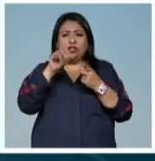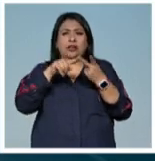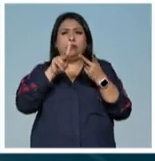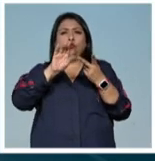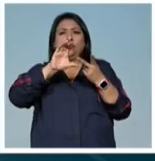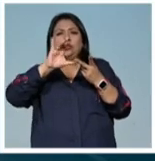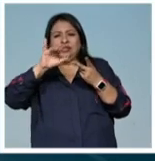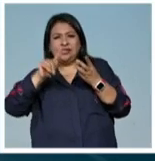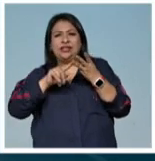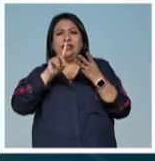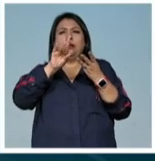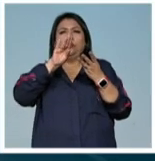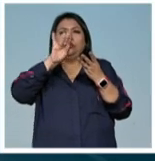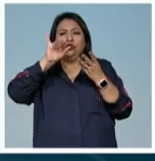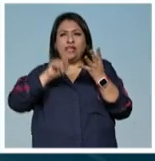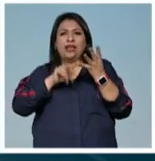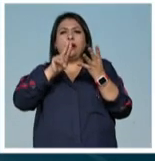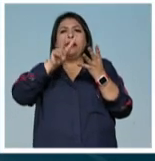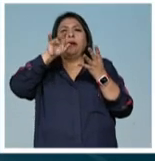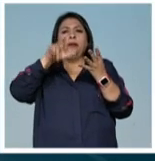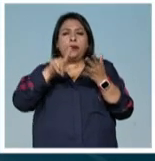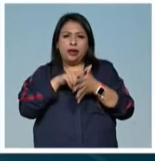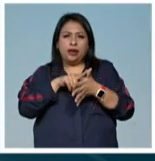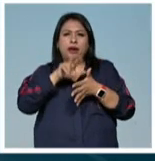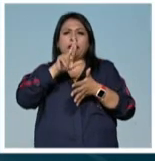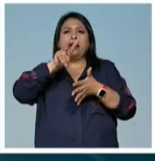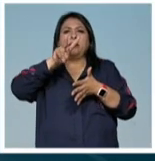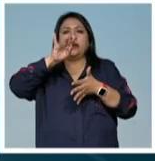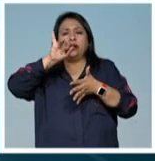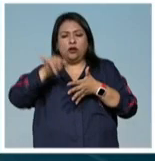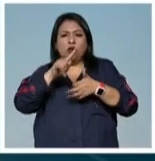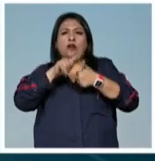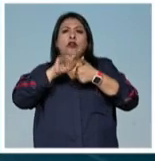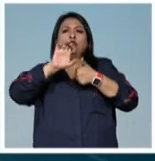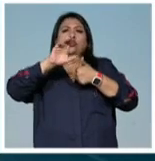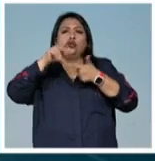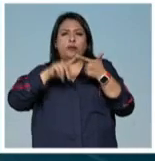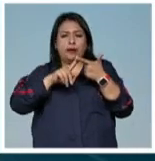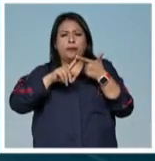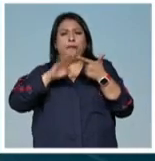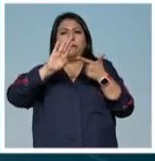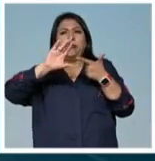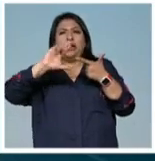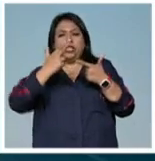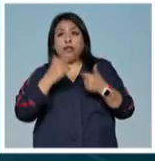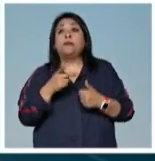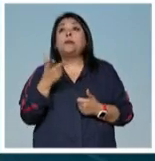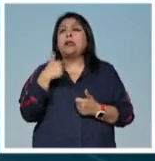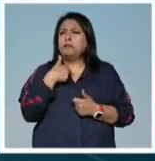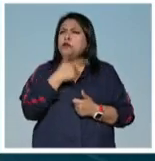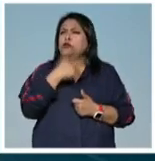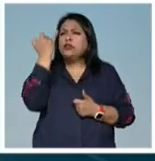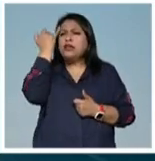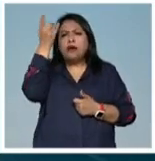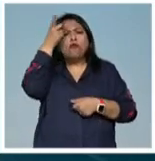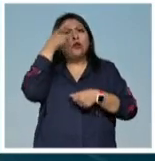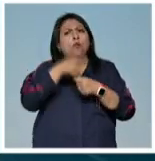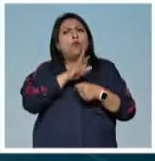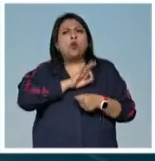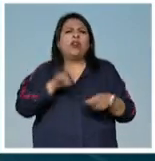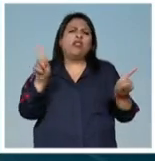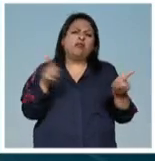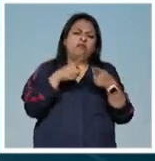Puccini, Debussy, Ravel, Rachmaninoff, Schumann y Bach. Me gusta la idea del director que puede